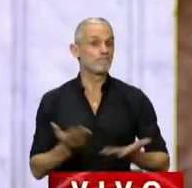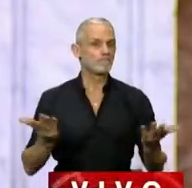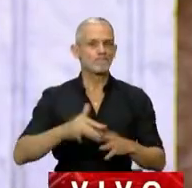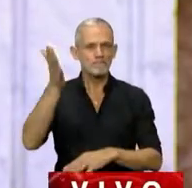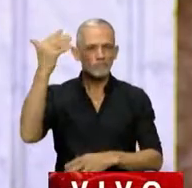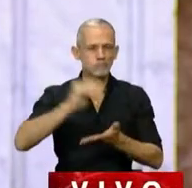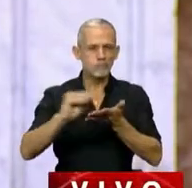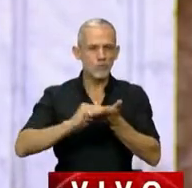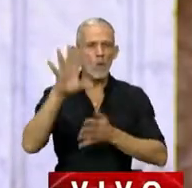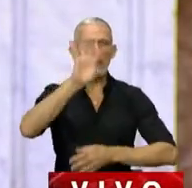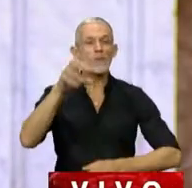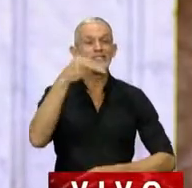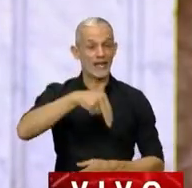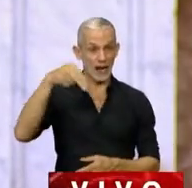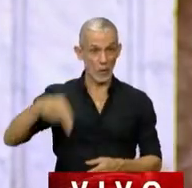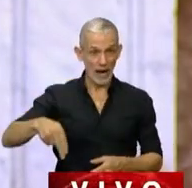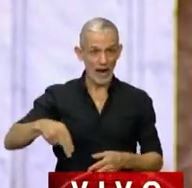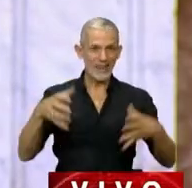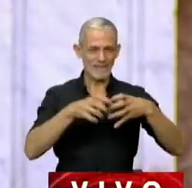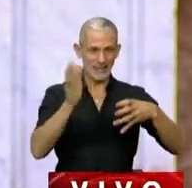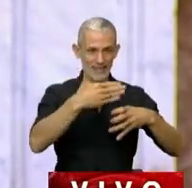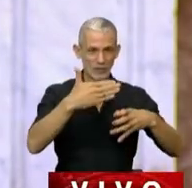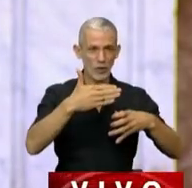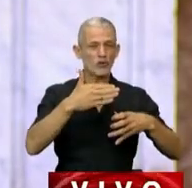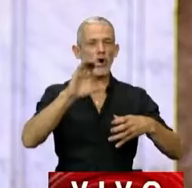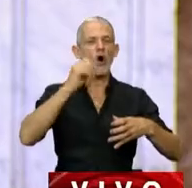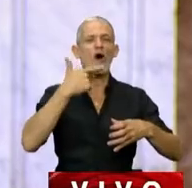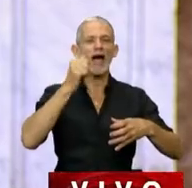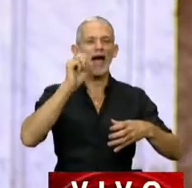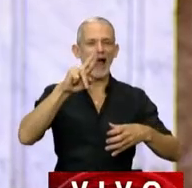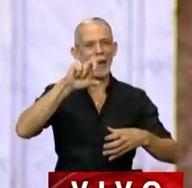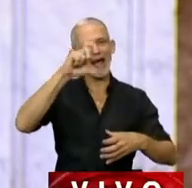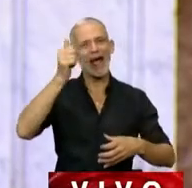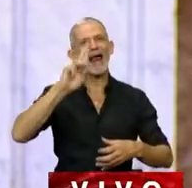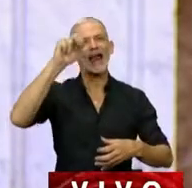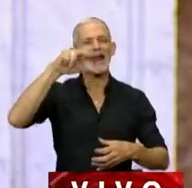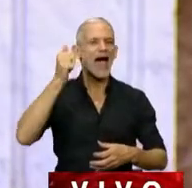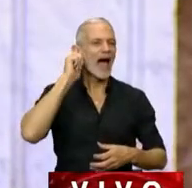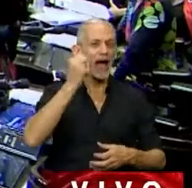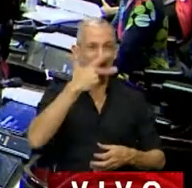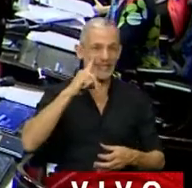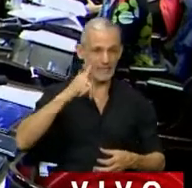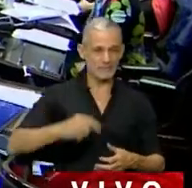Tiene la palabra el diputado de la provincia de Neuquén, del Frente de Todos, Guillermo Oscar Carnaghi.